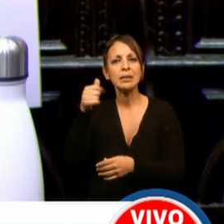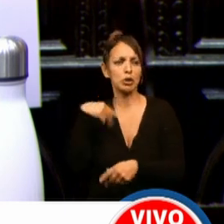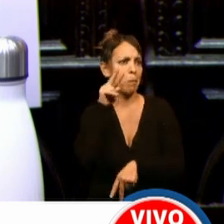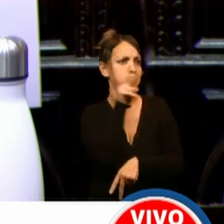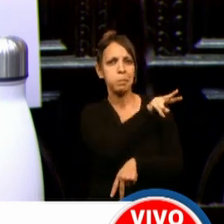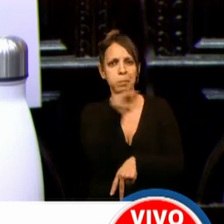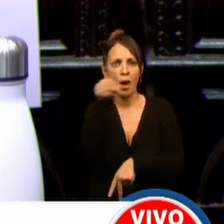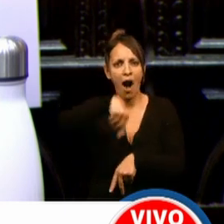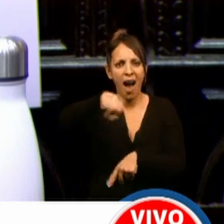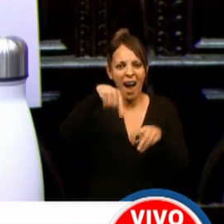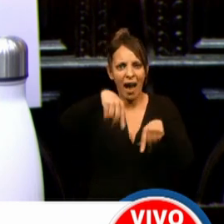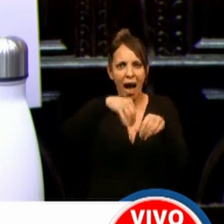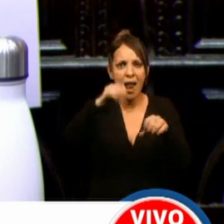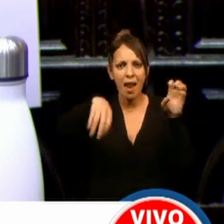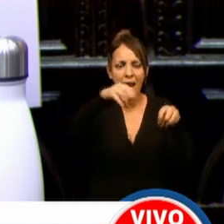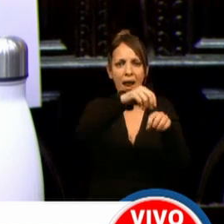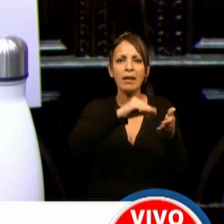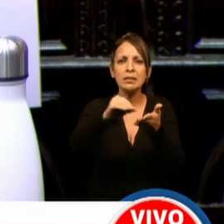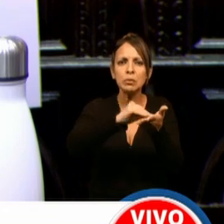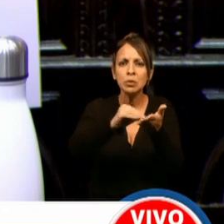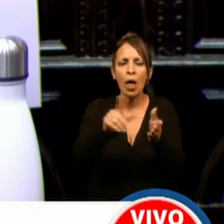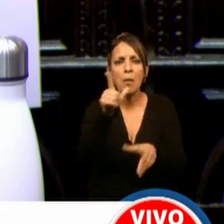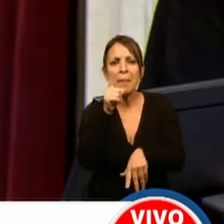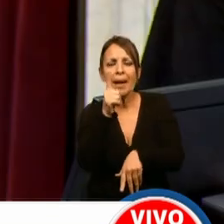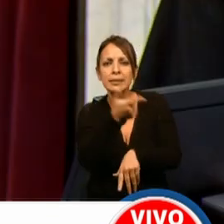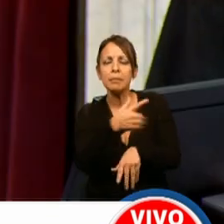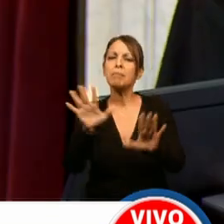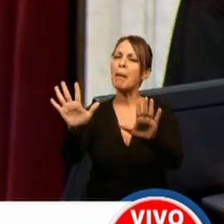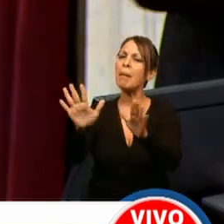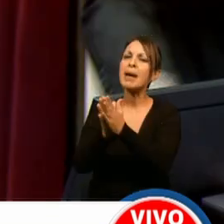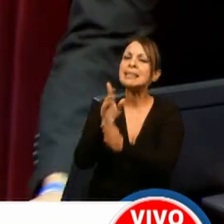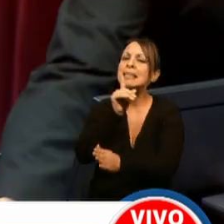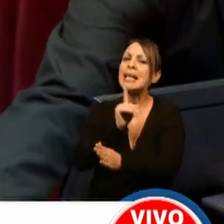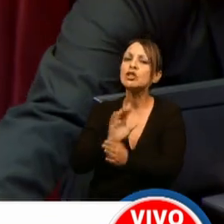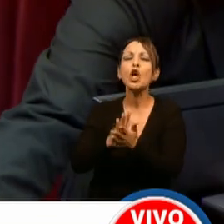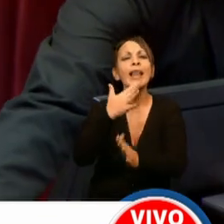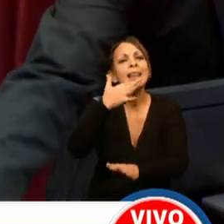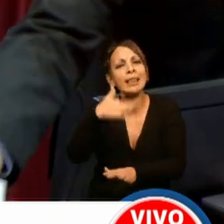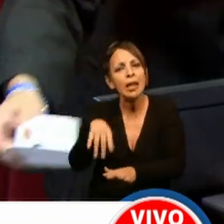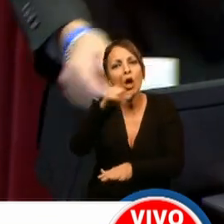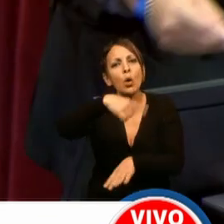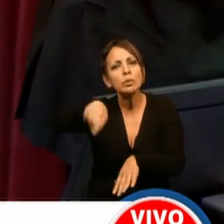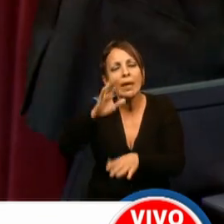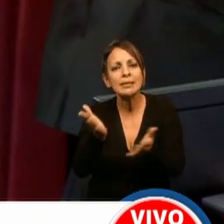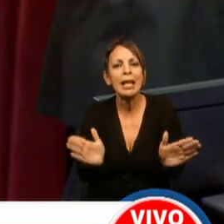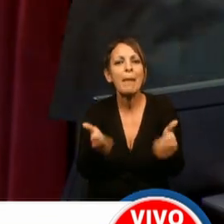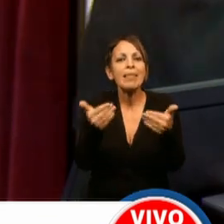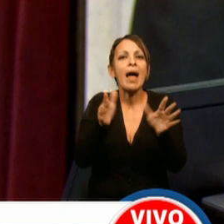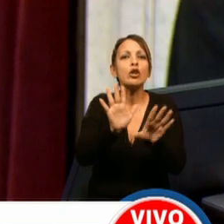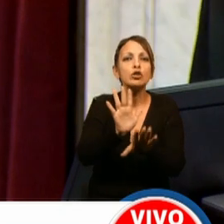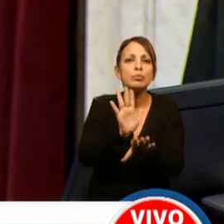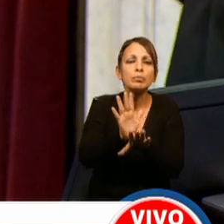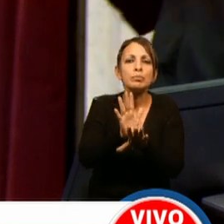aquí en este recinto diputados y diputadas por favor entiendo que estén levantados por el tema de